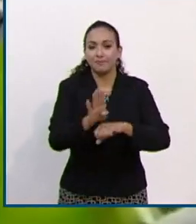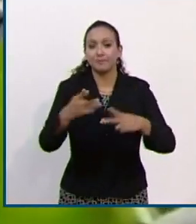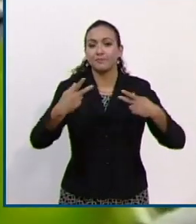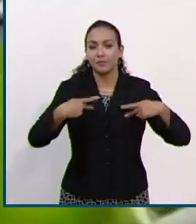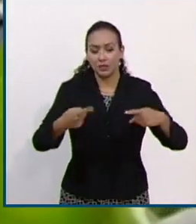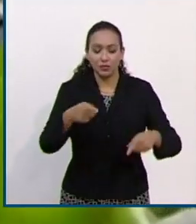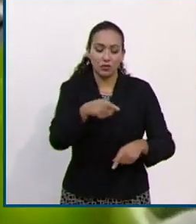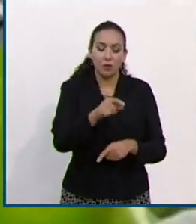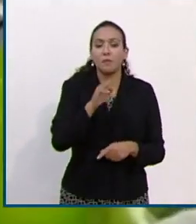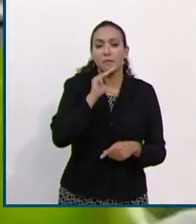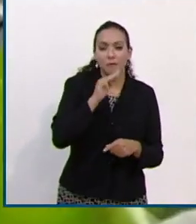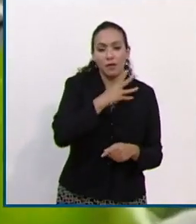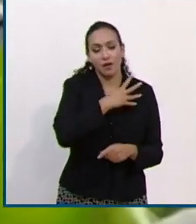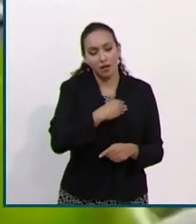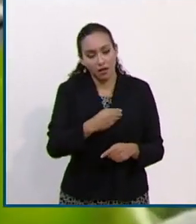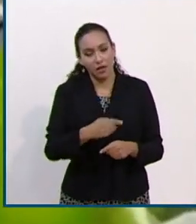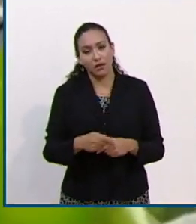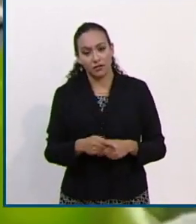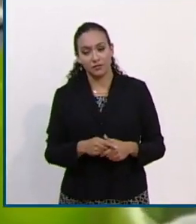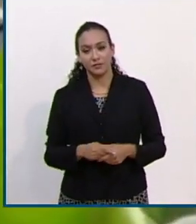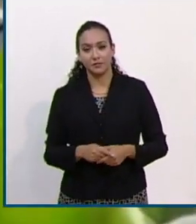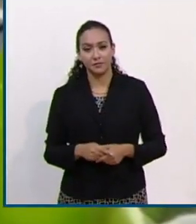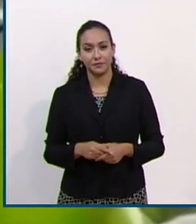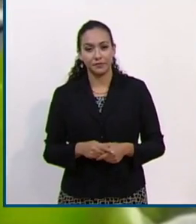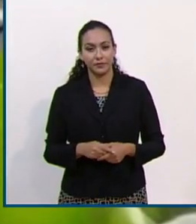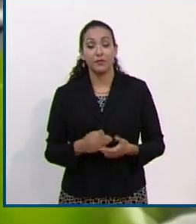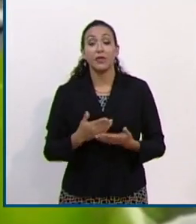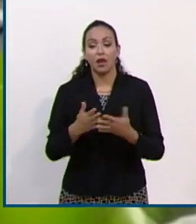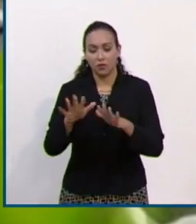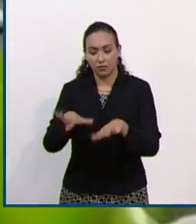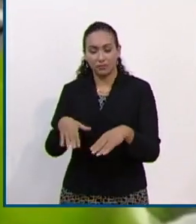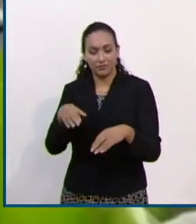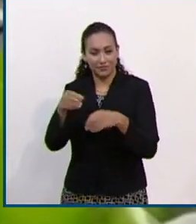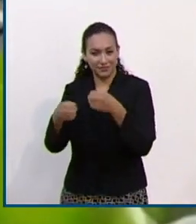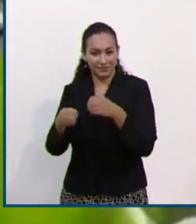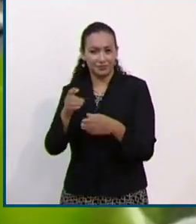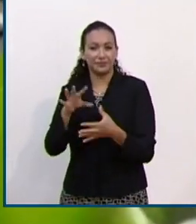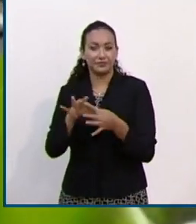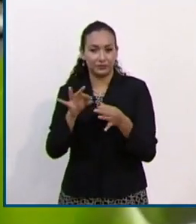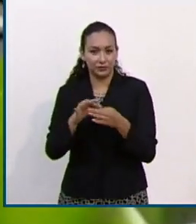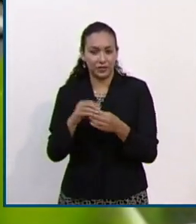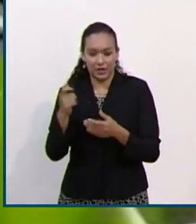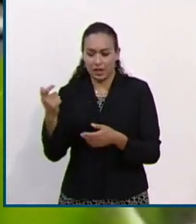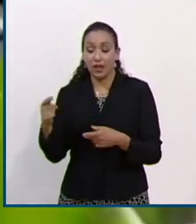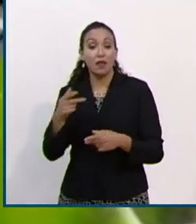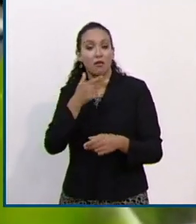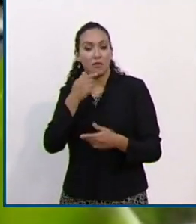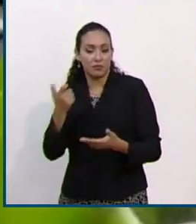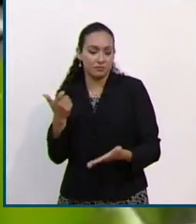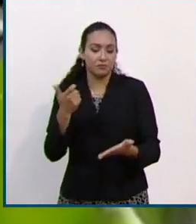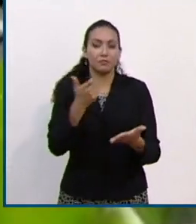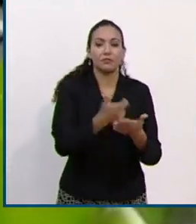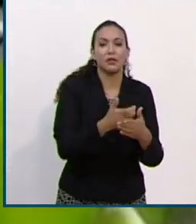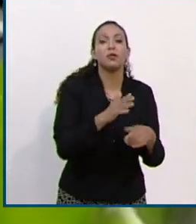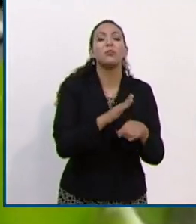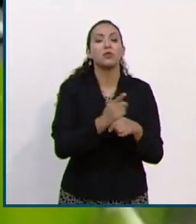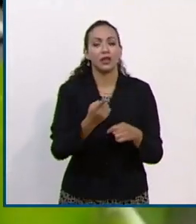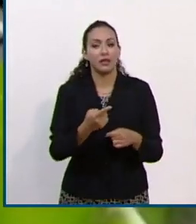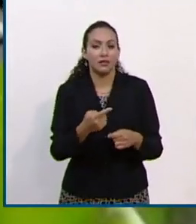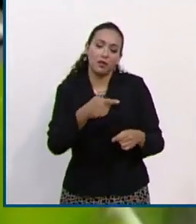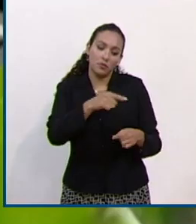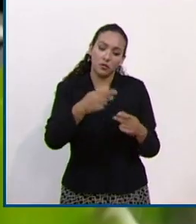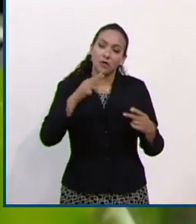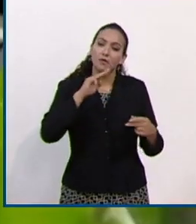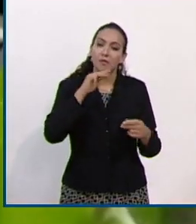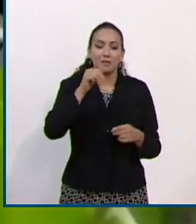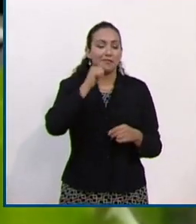necesidades inmediatas de subsistencia de la acreedora. La sala explicó que la compensación económica se basa en la función social y